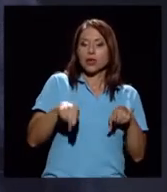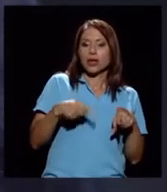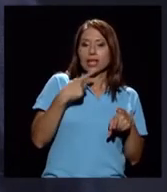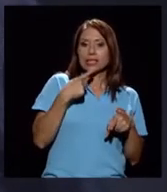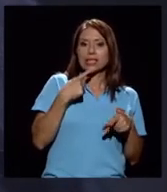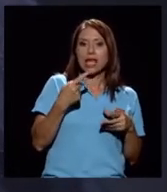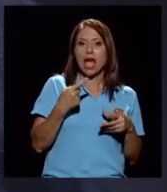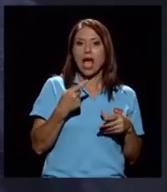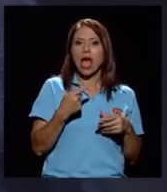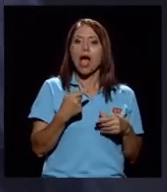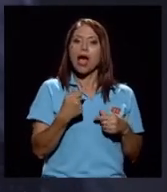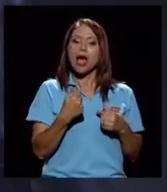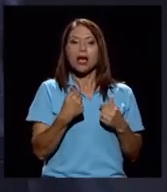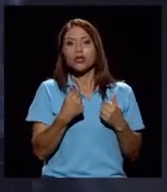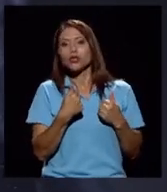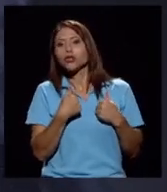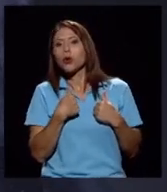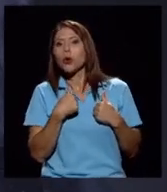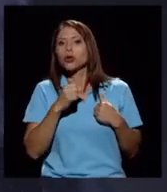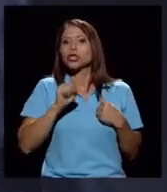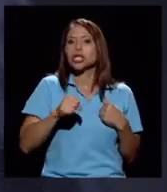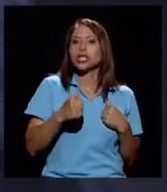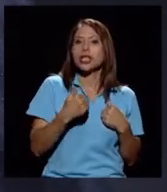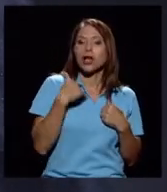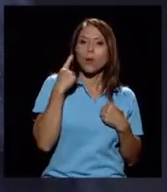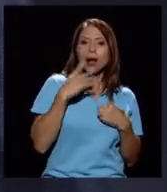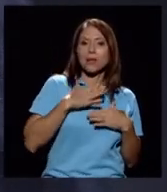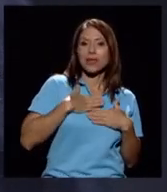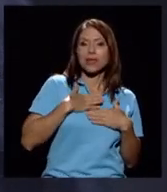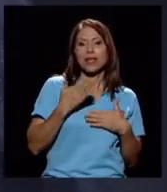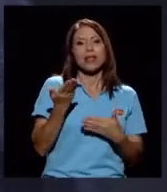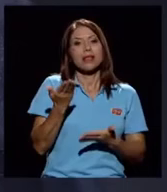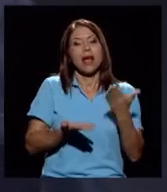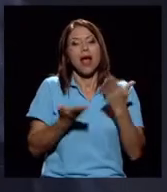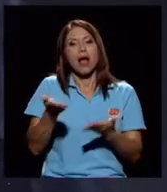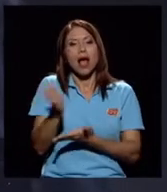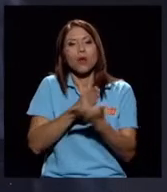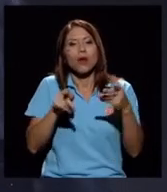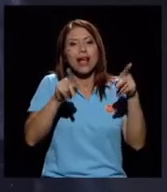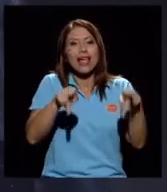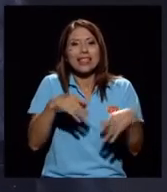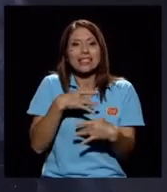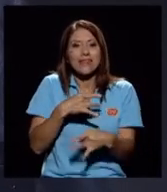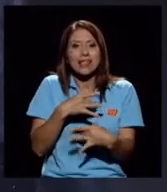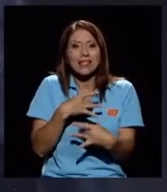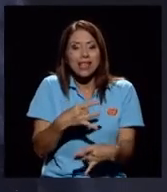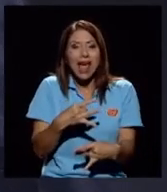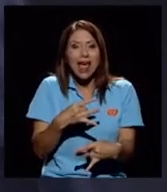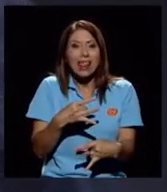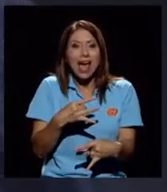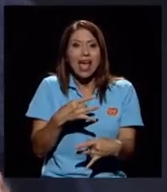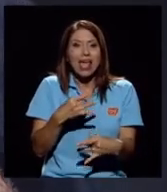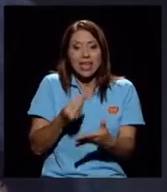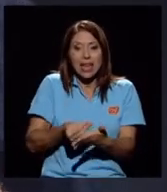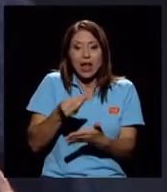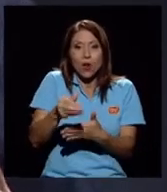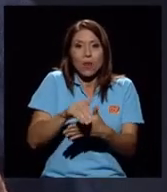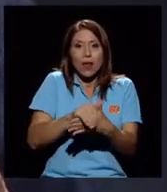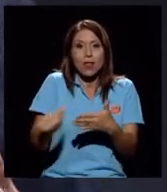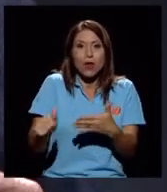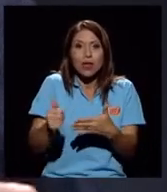puede haber habido gente que estaba muy interesada en que el tipo de cambio subiera yo veía en